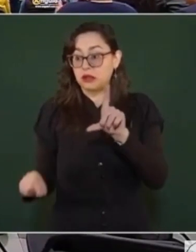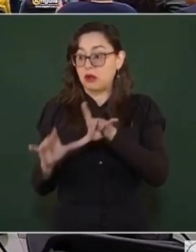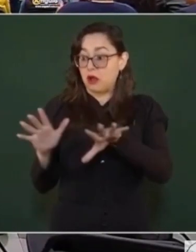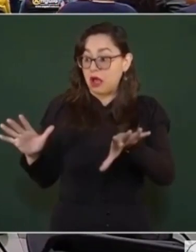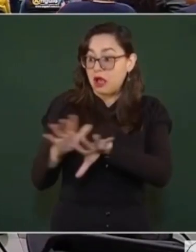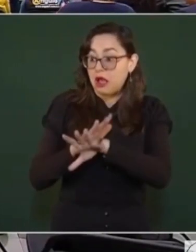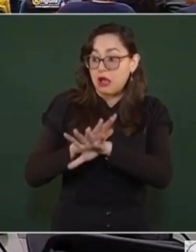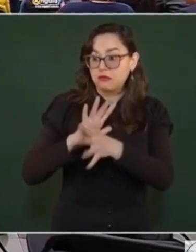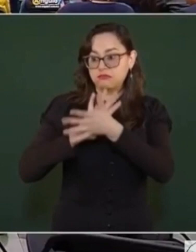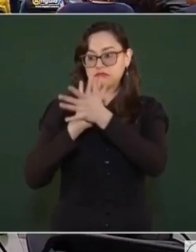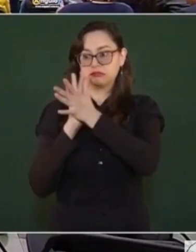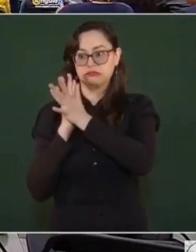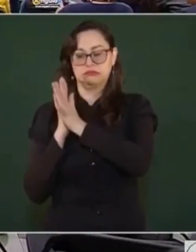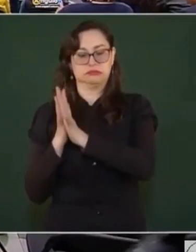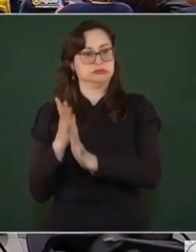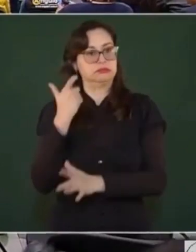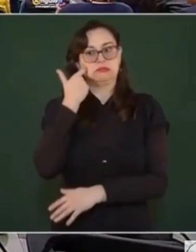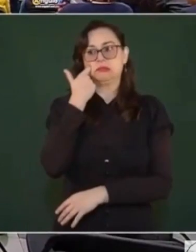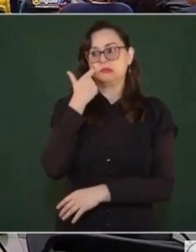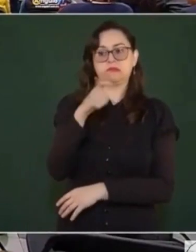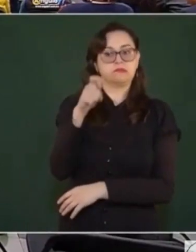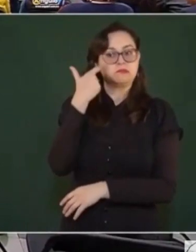país.